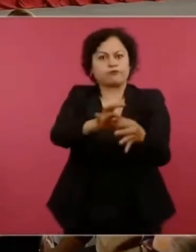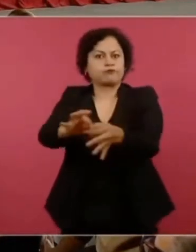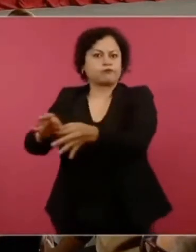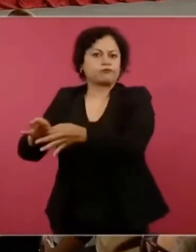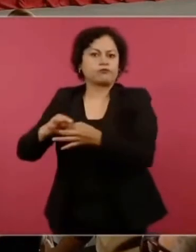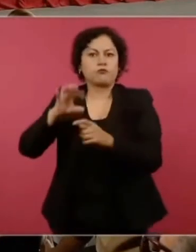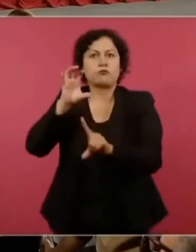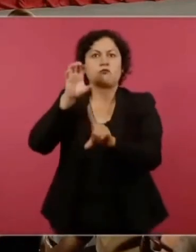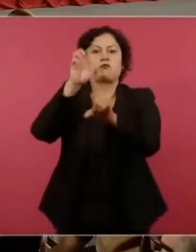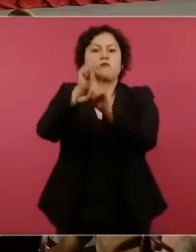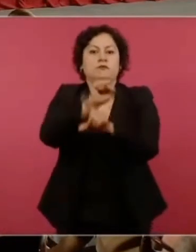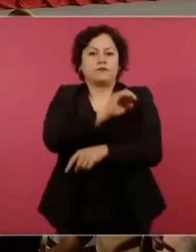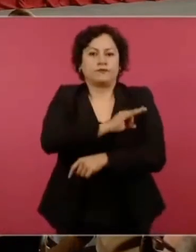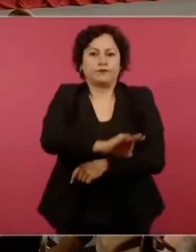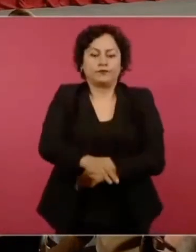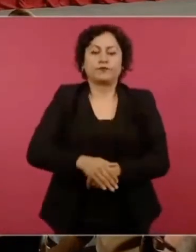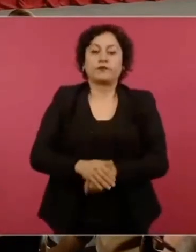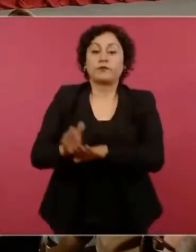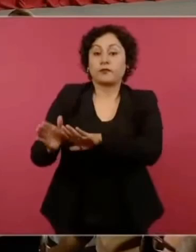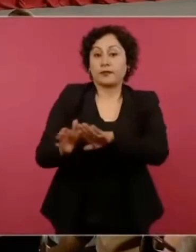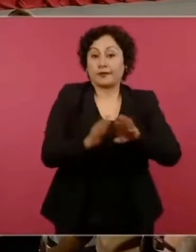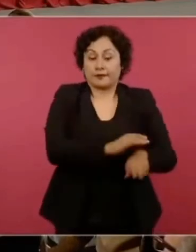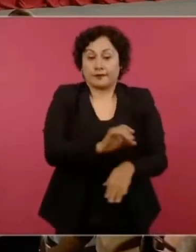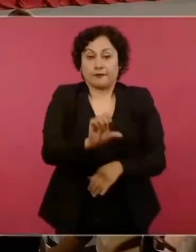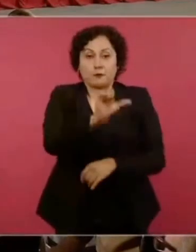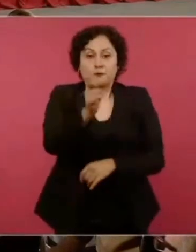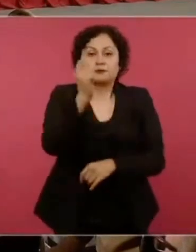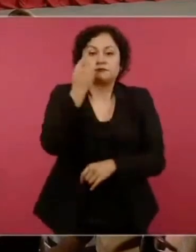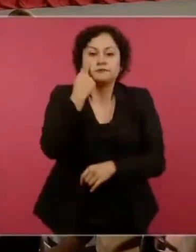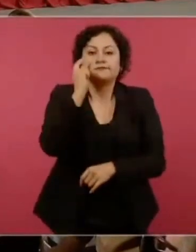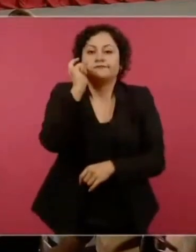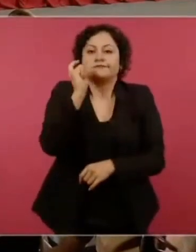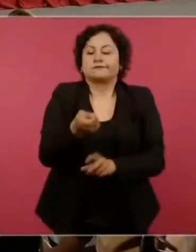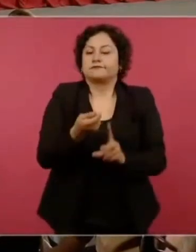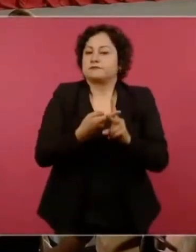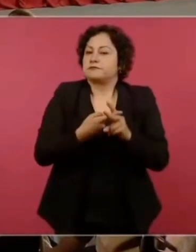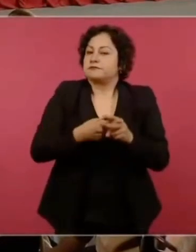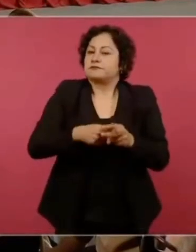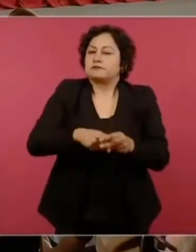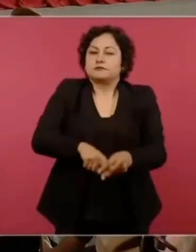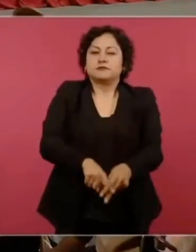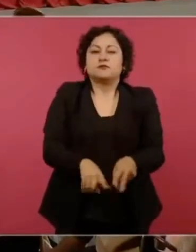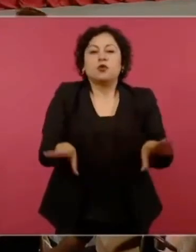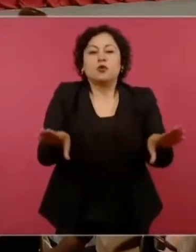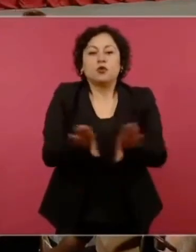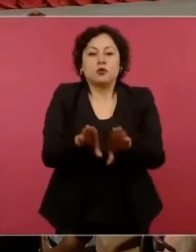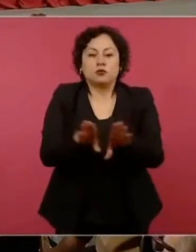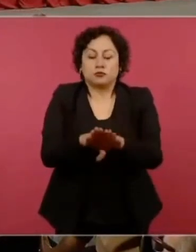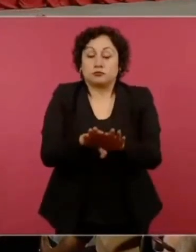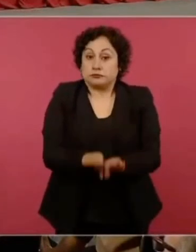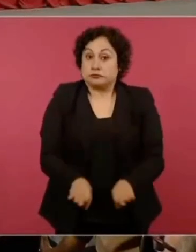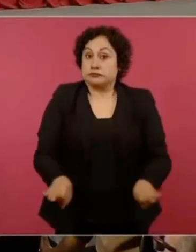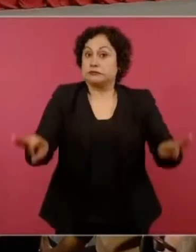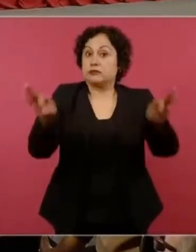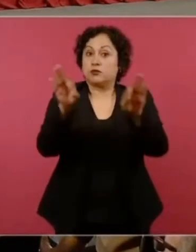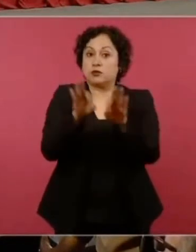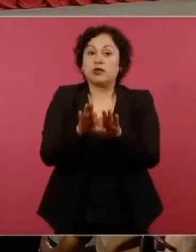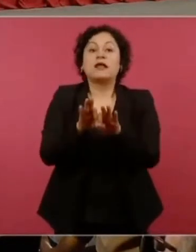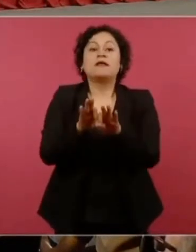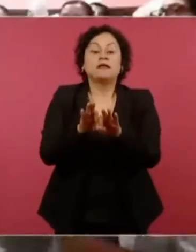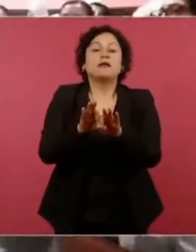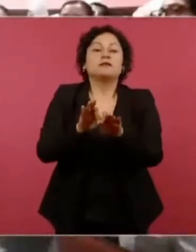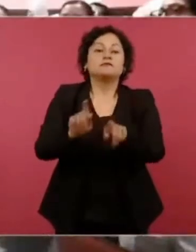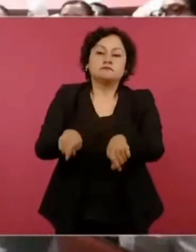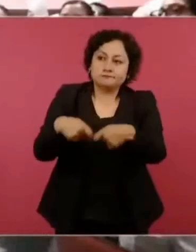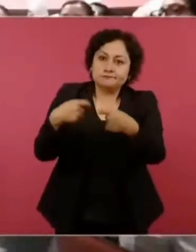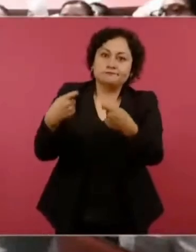siguiente, importantes y de los primeros pasos, fue la basificación. Durante toda esta etapa del